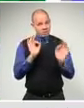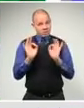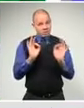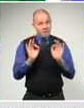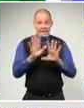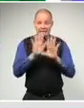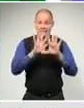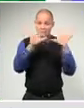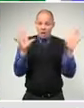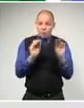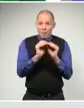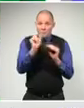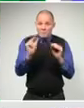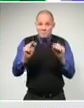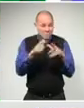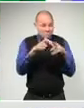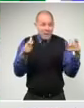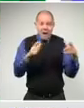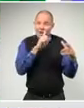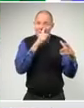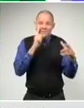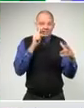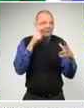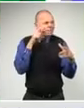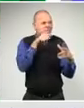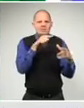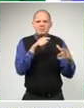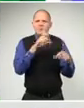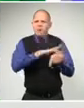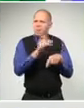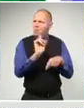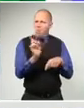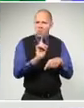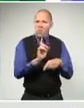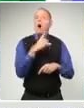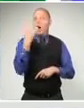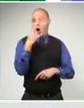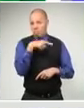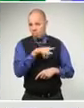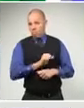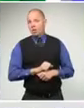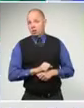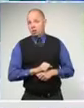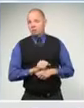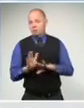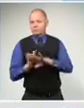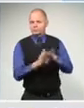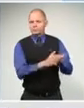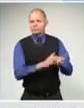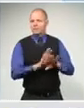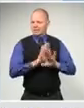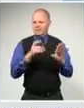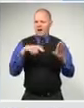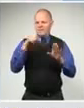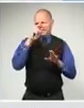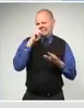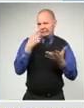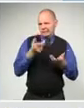asintomáticos en el momento que se realiza la prueba. Por grupos de edades, de los